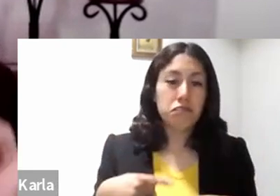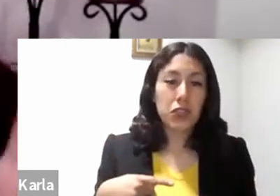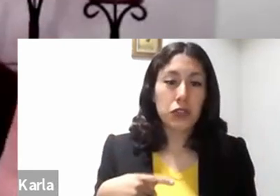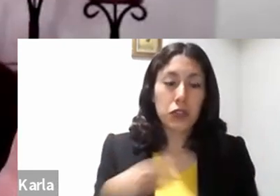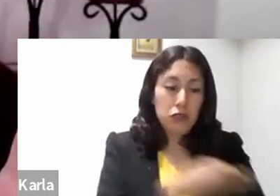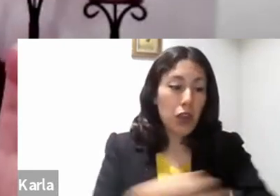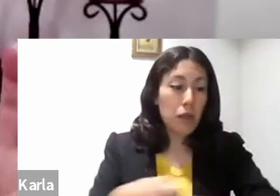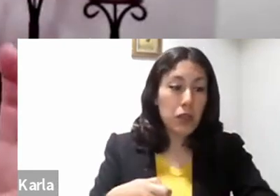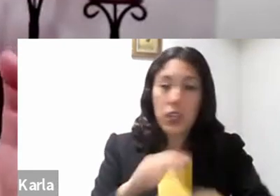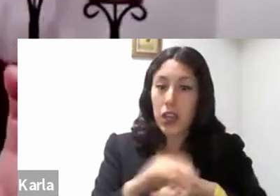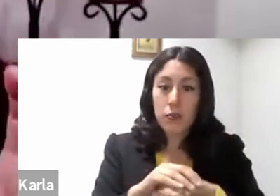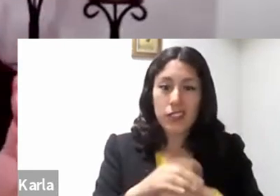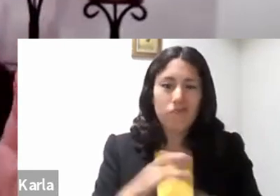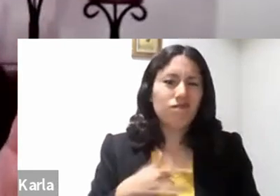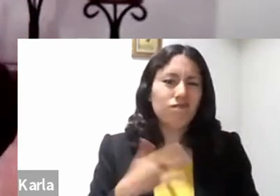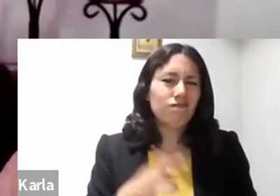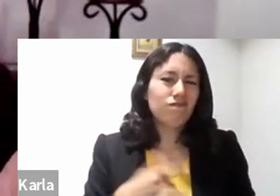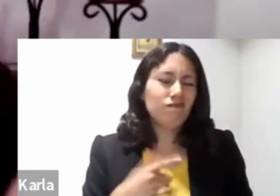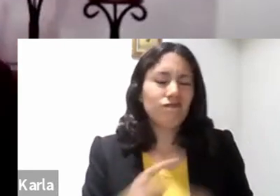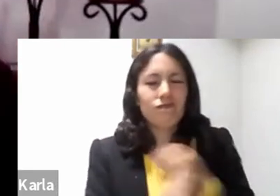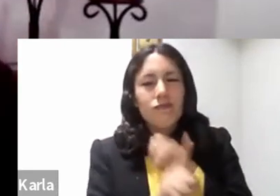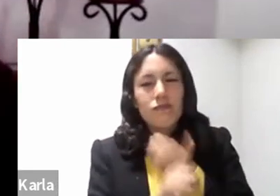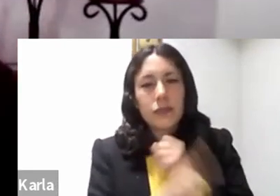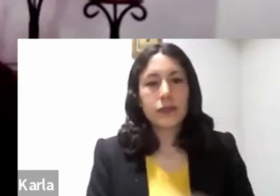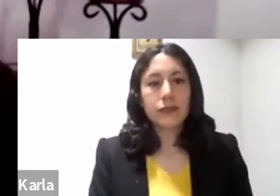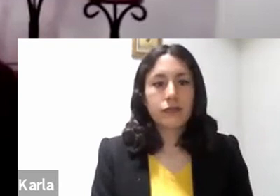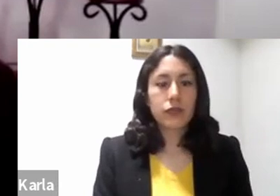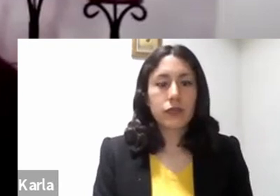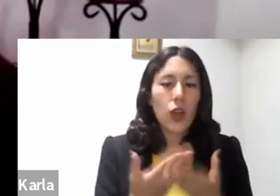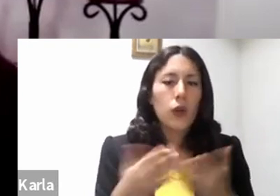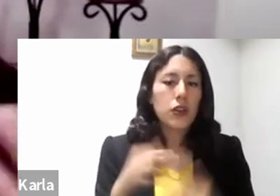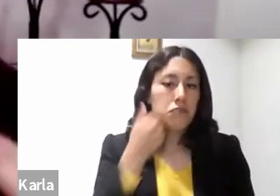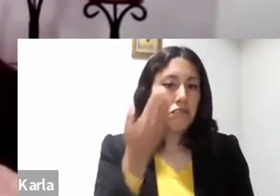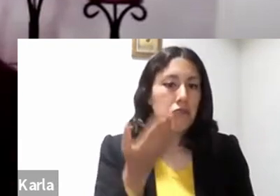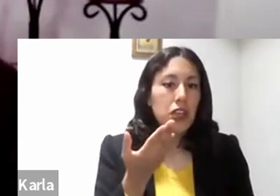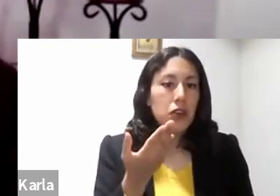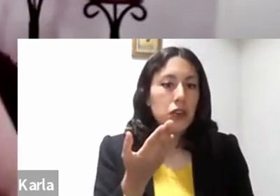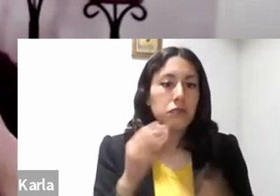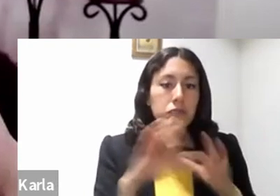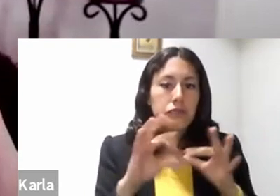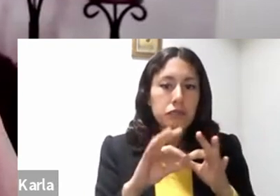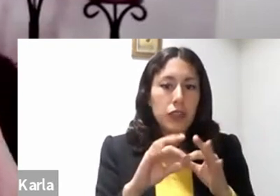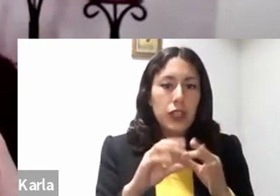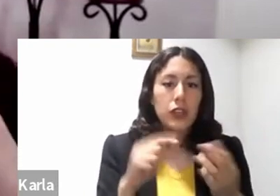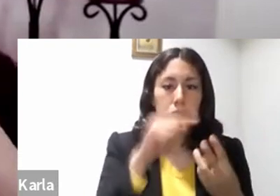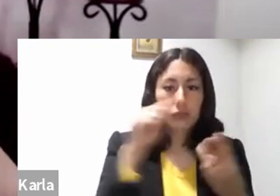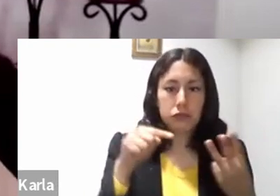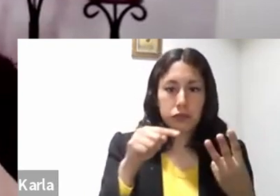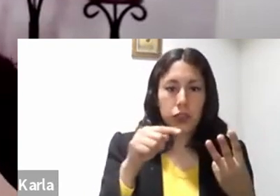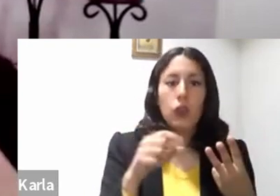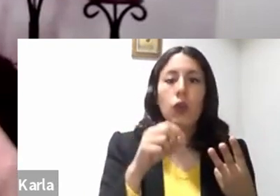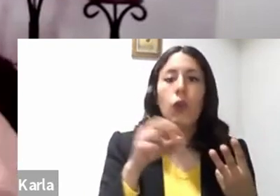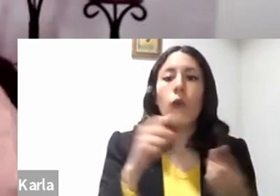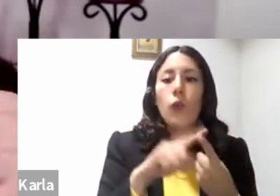lo primero que quiero hablar es lo que es la oración vocal la iglesia dice hay tres grandes ramos de